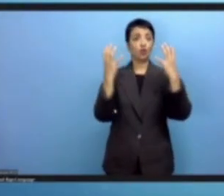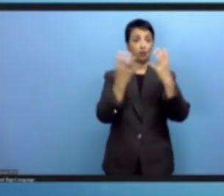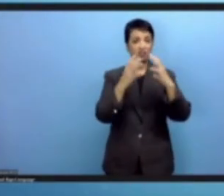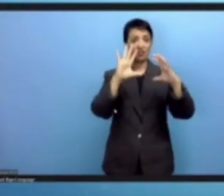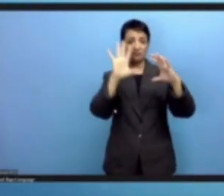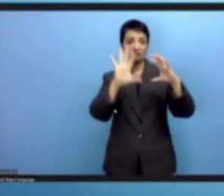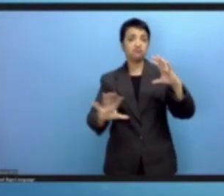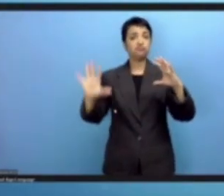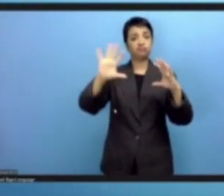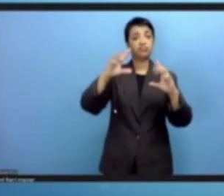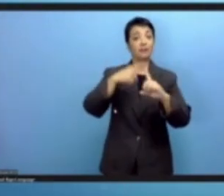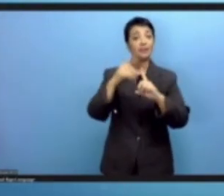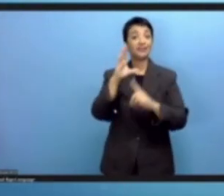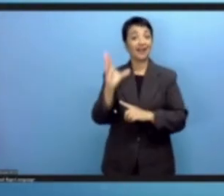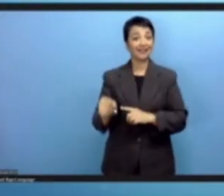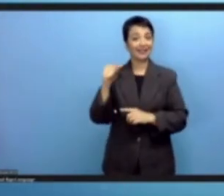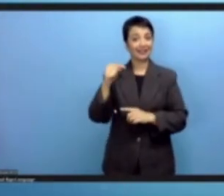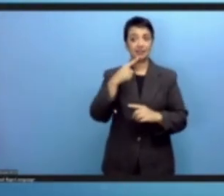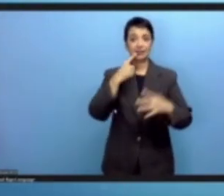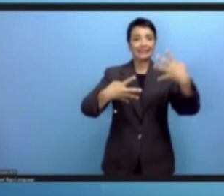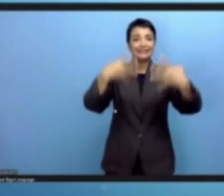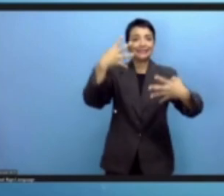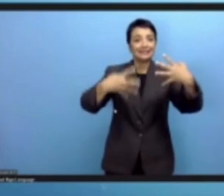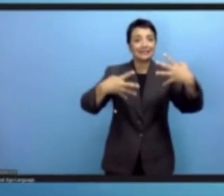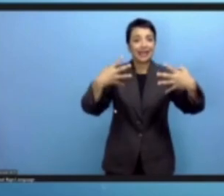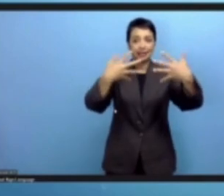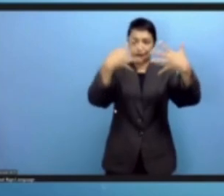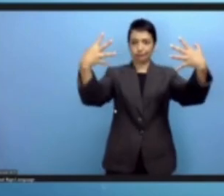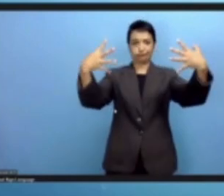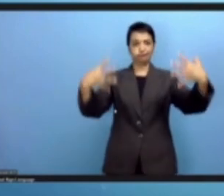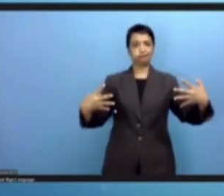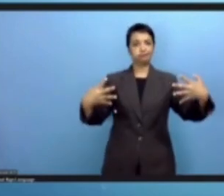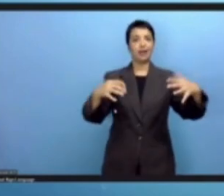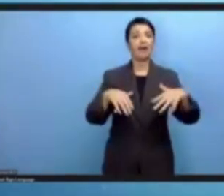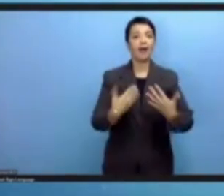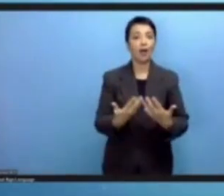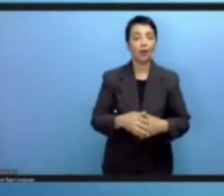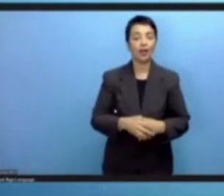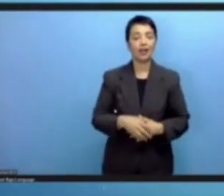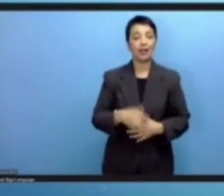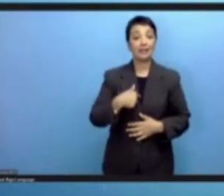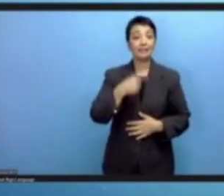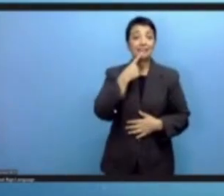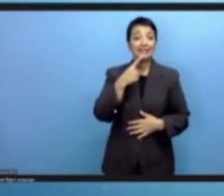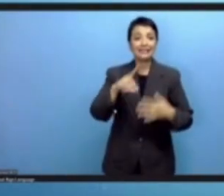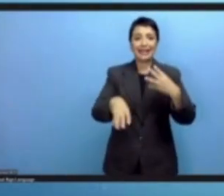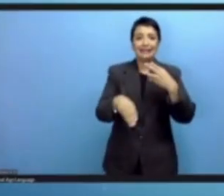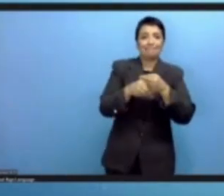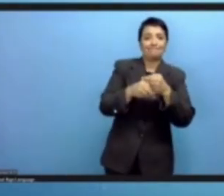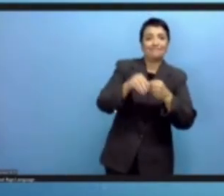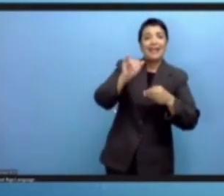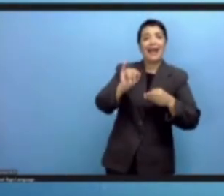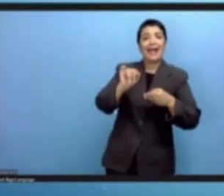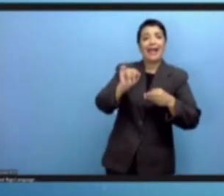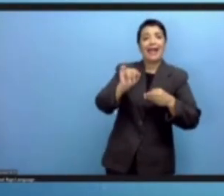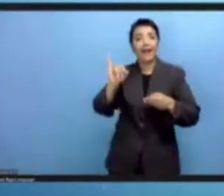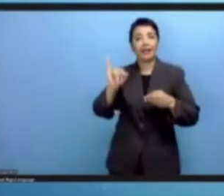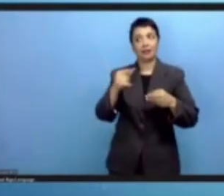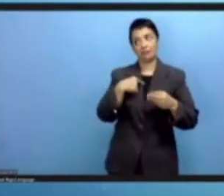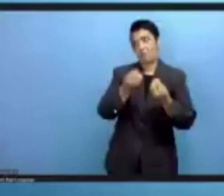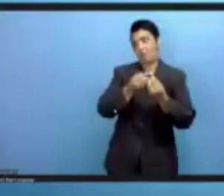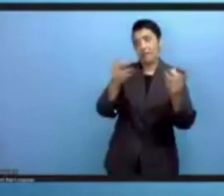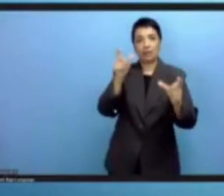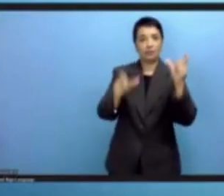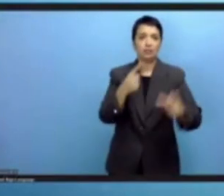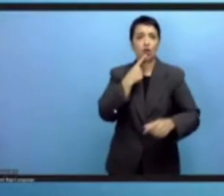mayoría de los países del mundo es el ecosistema de datos no dudan agregarla